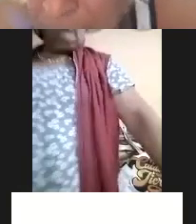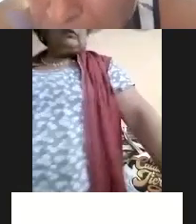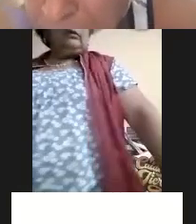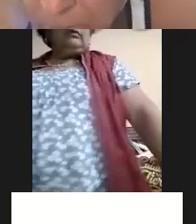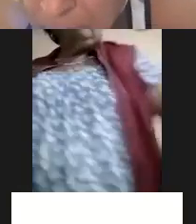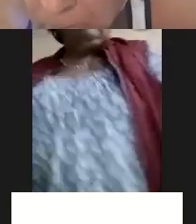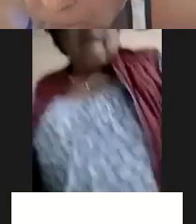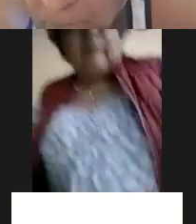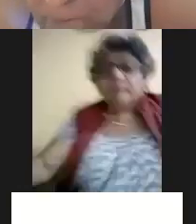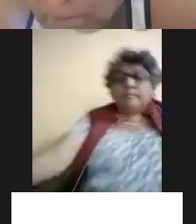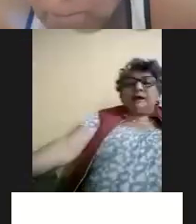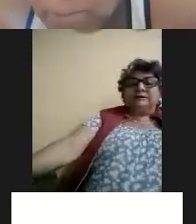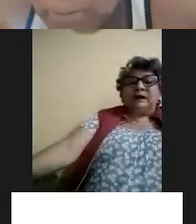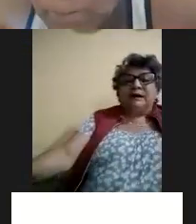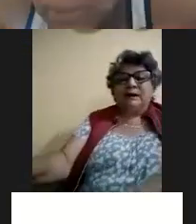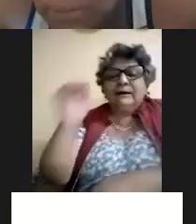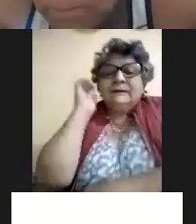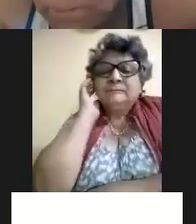Ahí está. Muchas gracias. Sí.